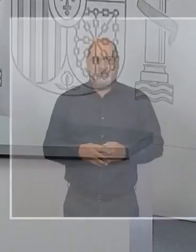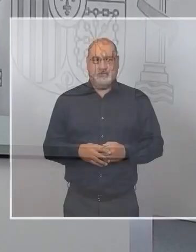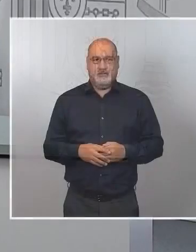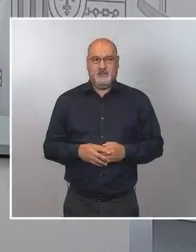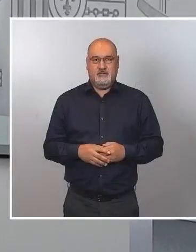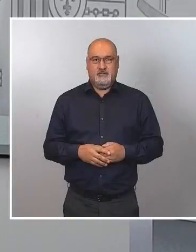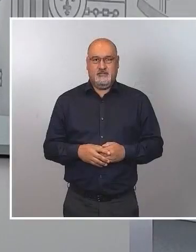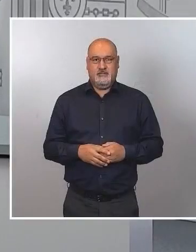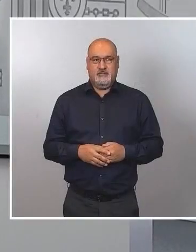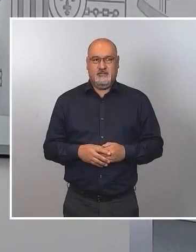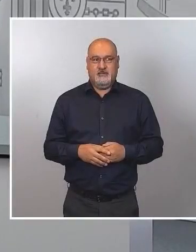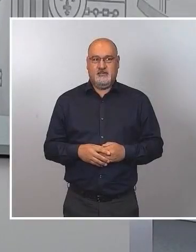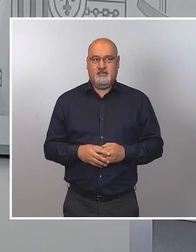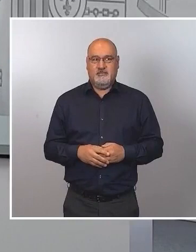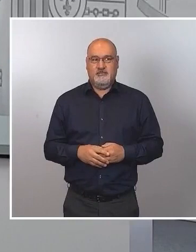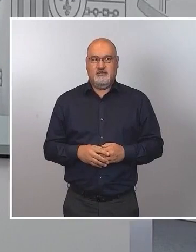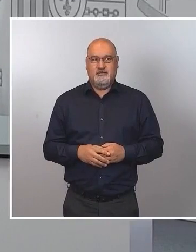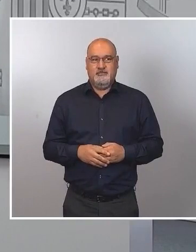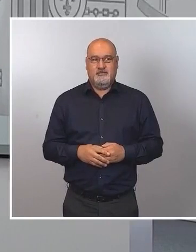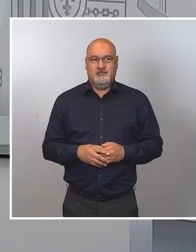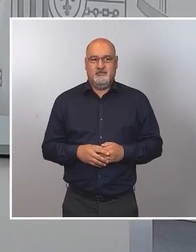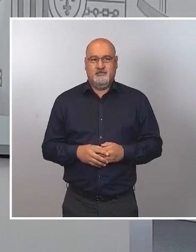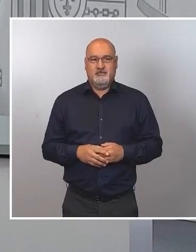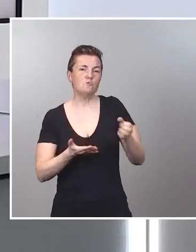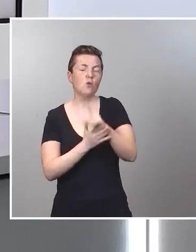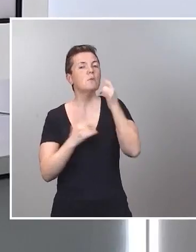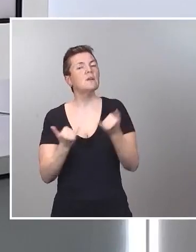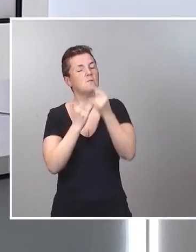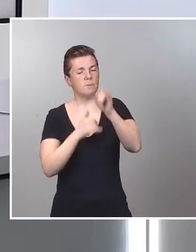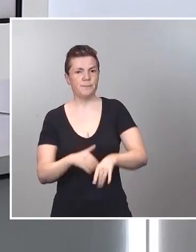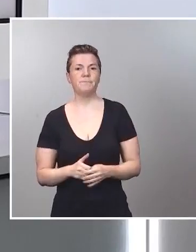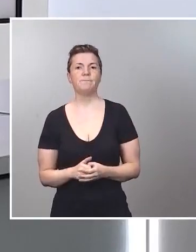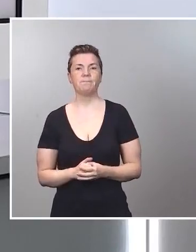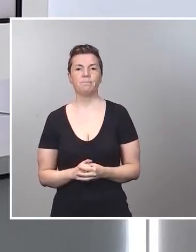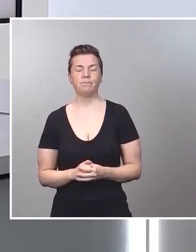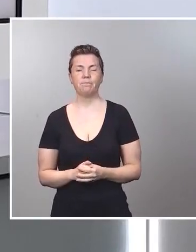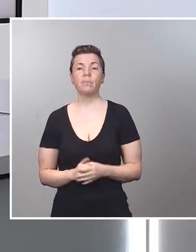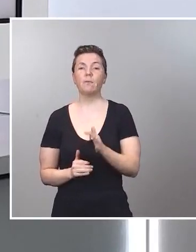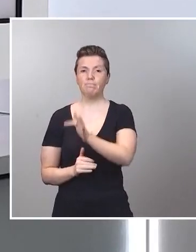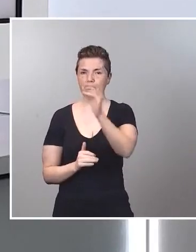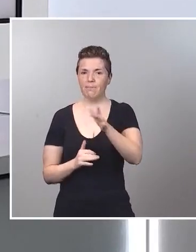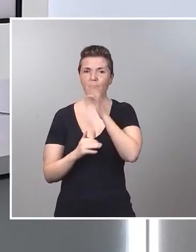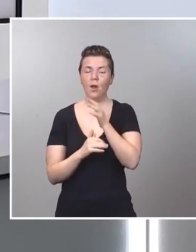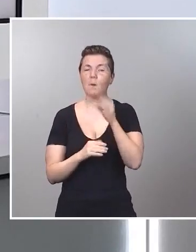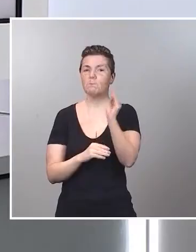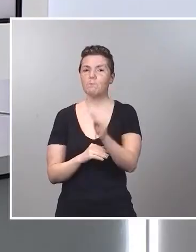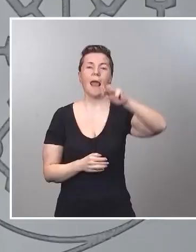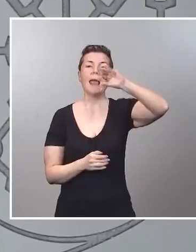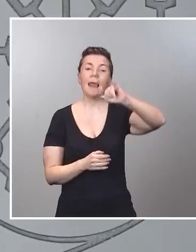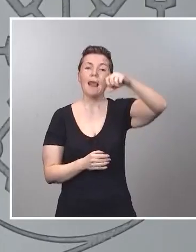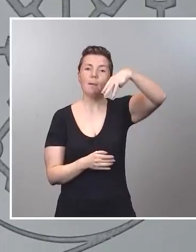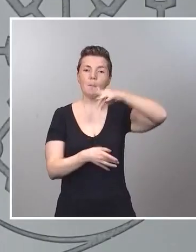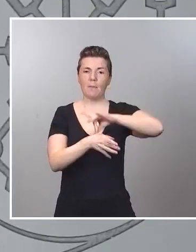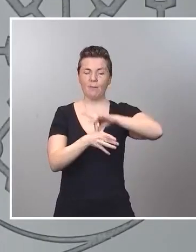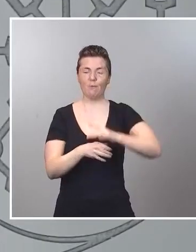En España, que adelantó el arranque del certificado al pasado 7 de junio, lo emiten las autonomías y el Ministerio de Sanidad, aunque